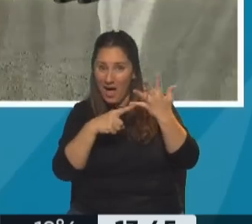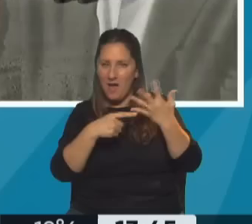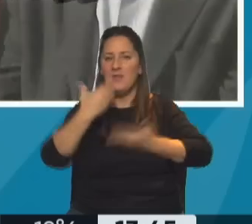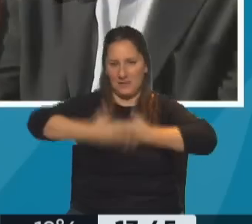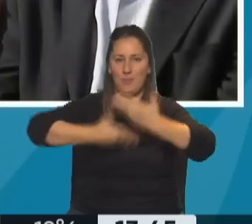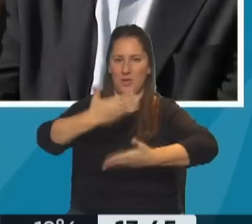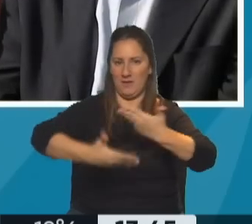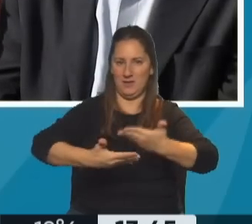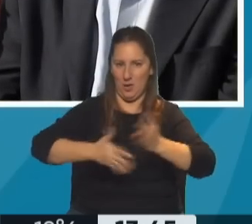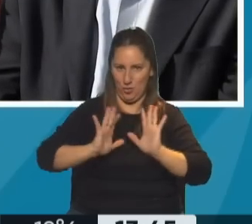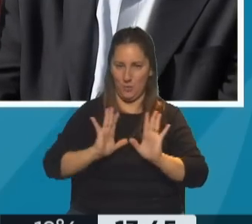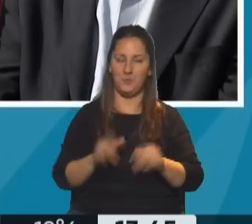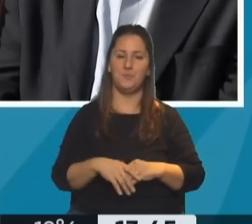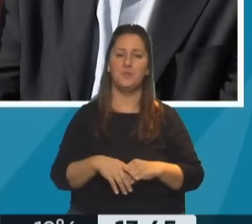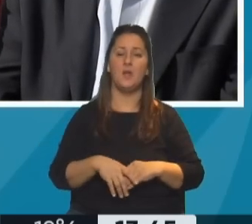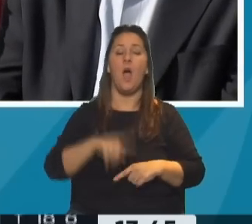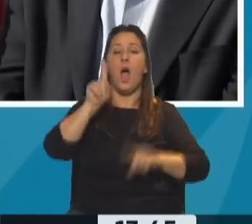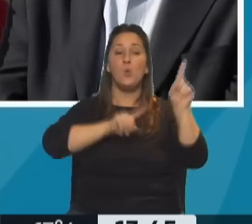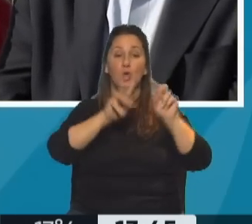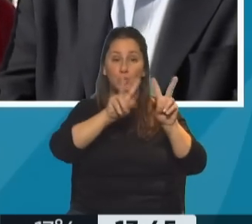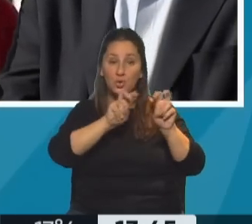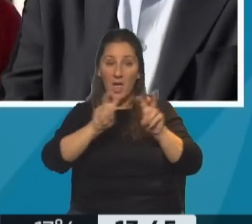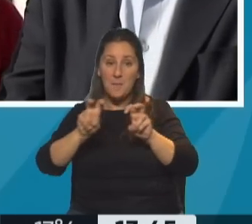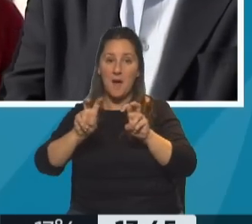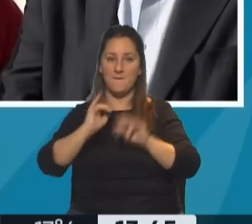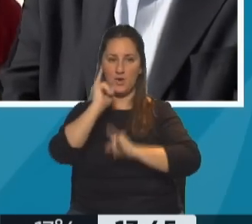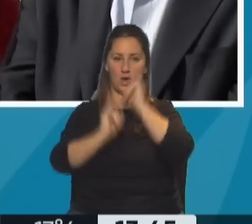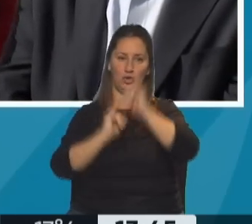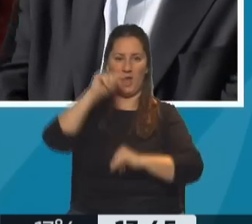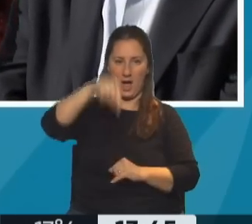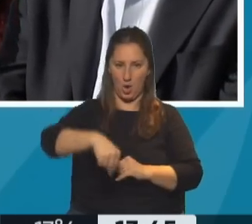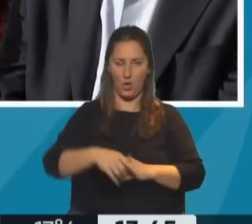inició. Y algunos de esos cuantos se los voy a contar ahora.